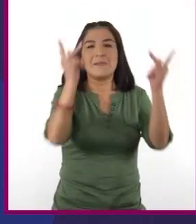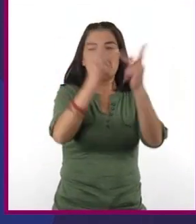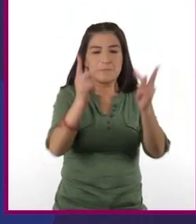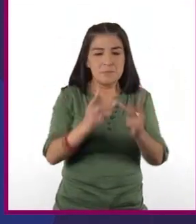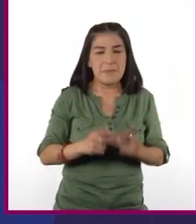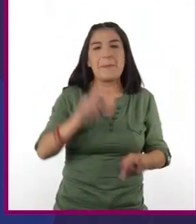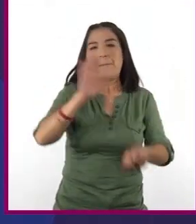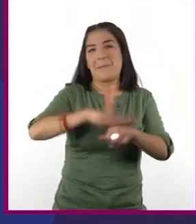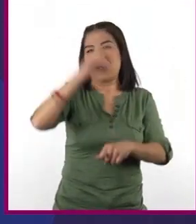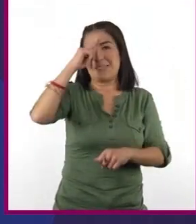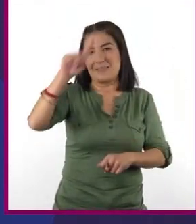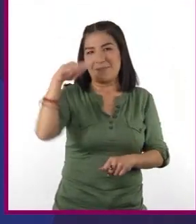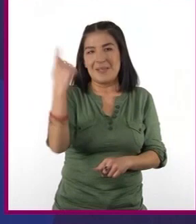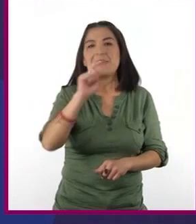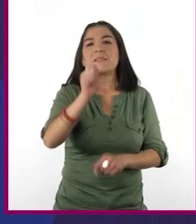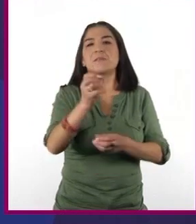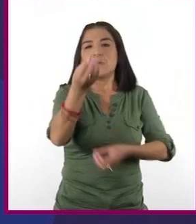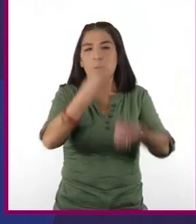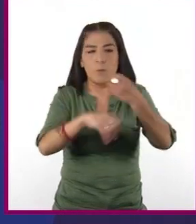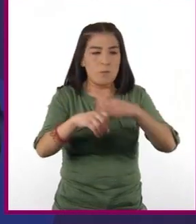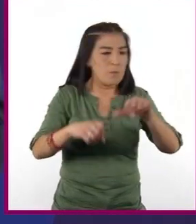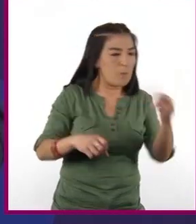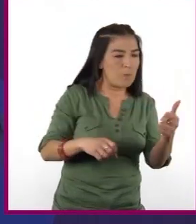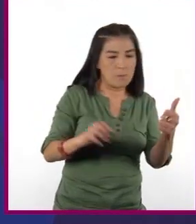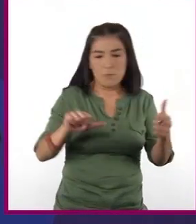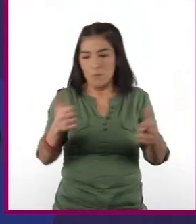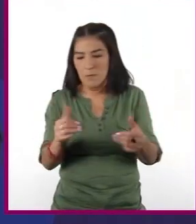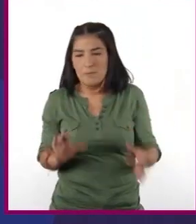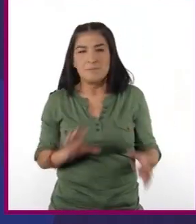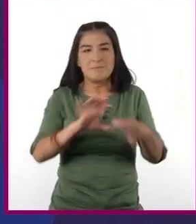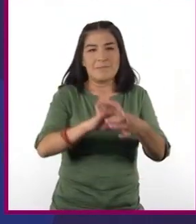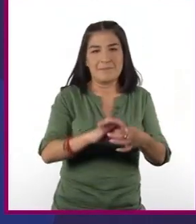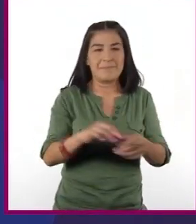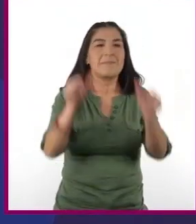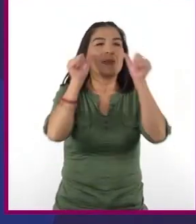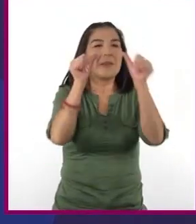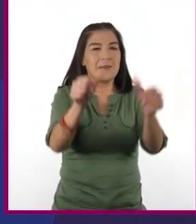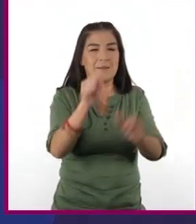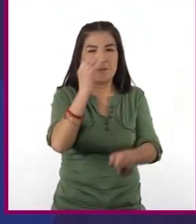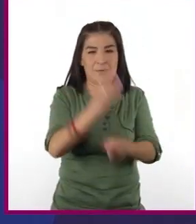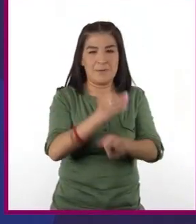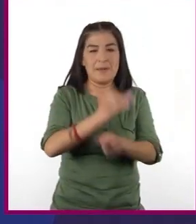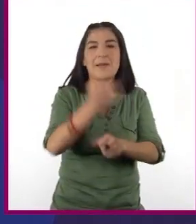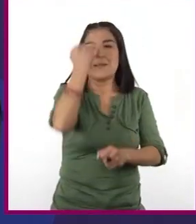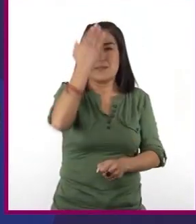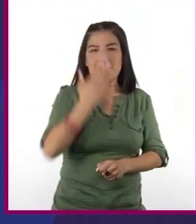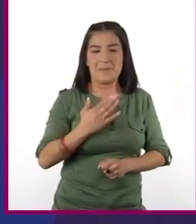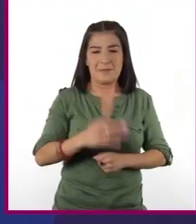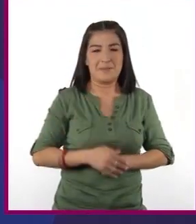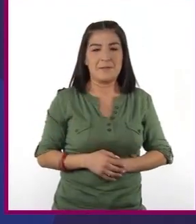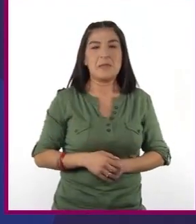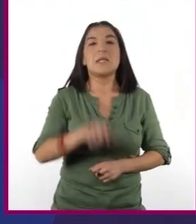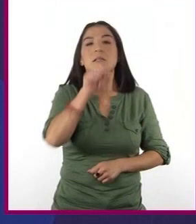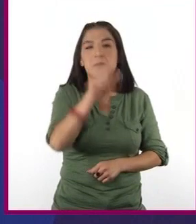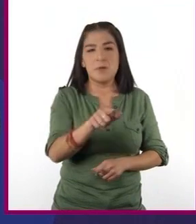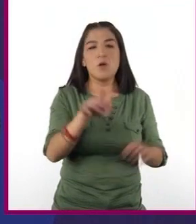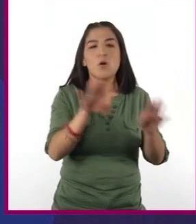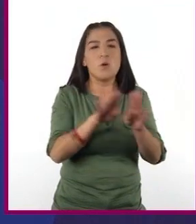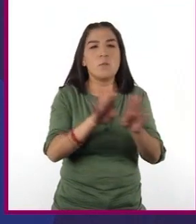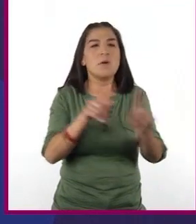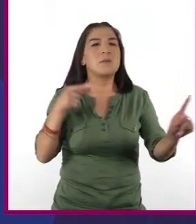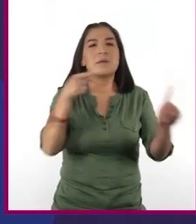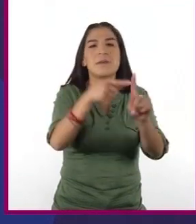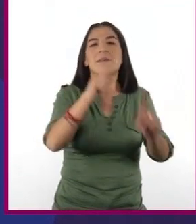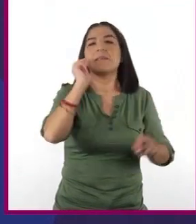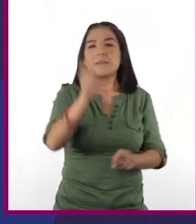manera fácil una obra con otra. Pongamos mucha atención a las siguientes imágenes y traten de